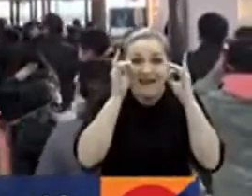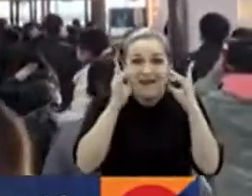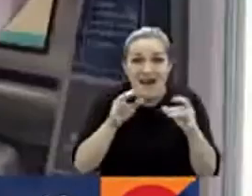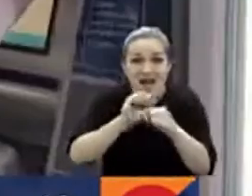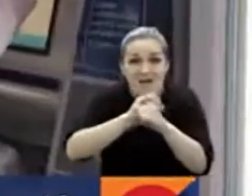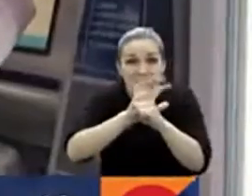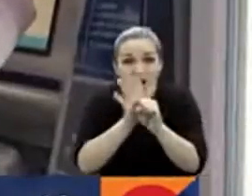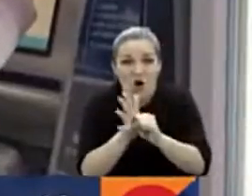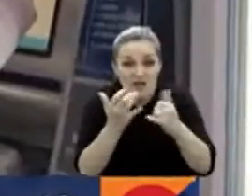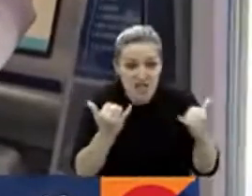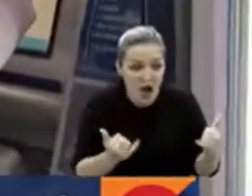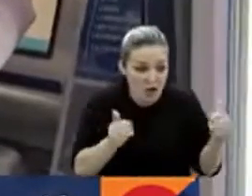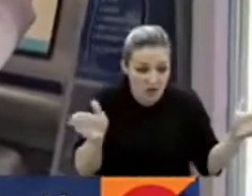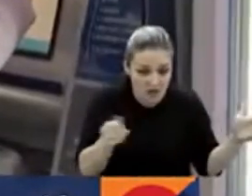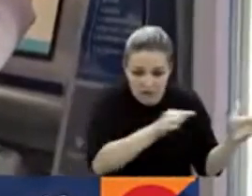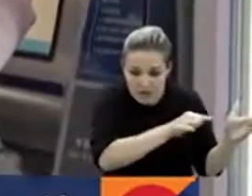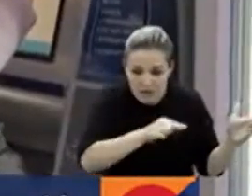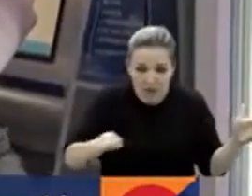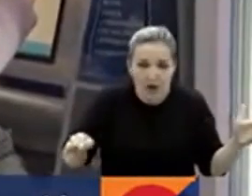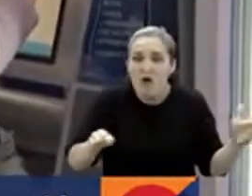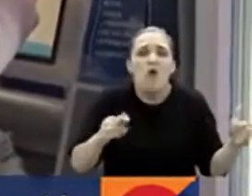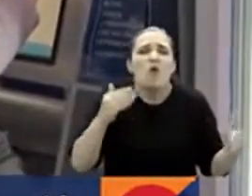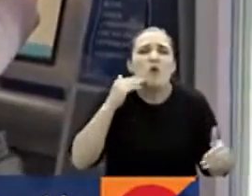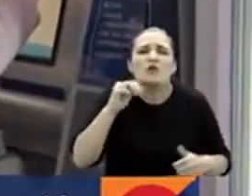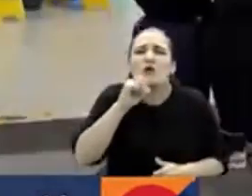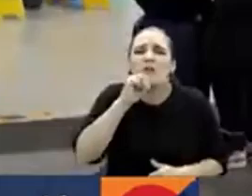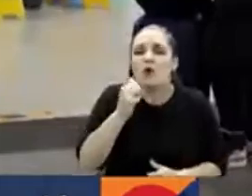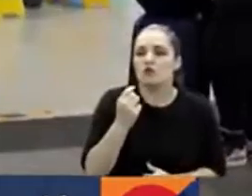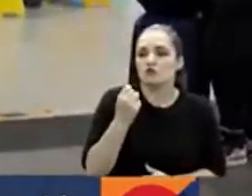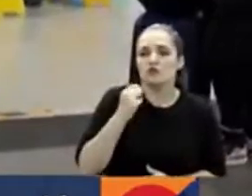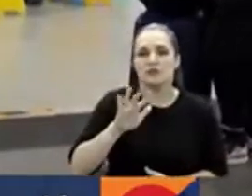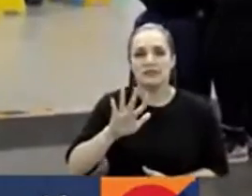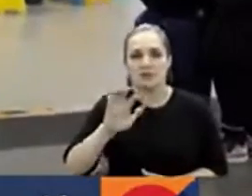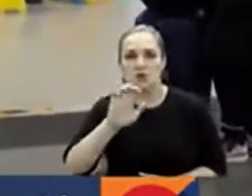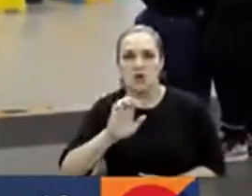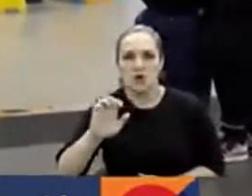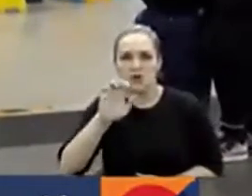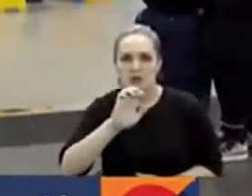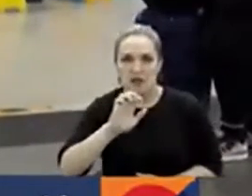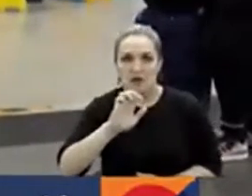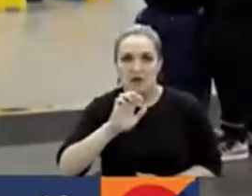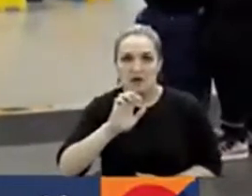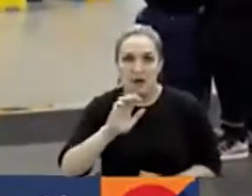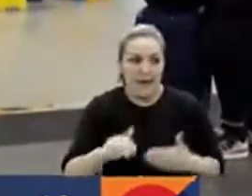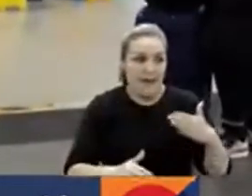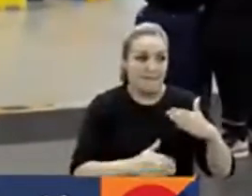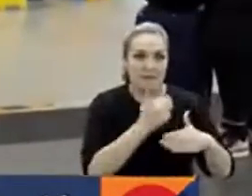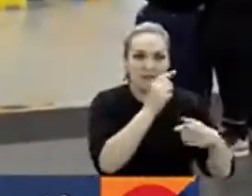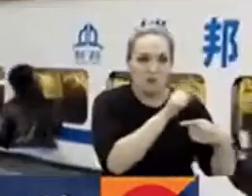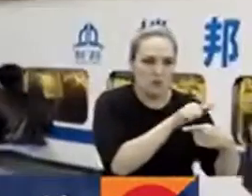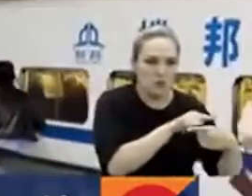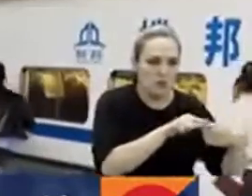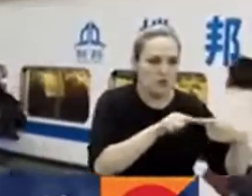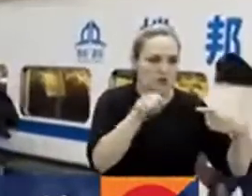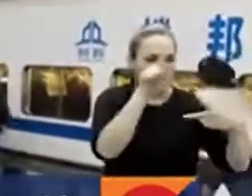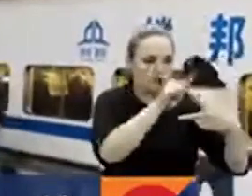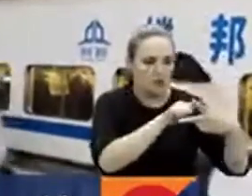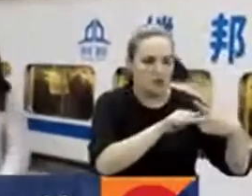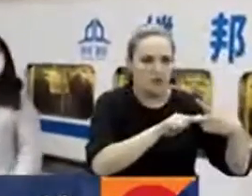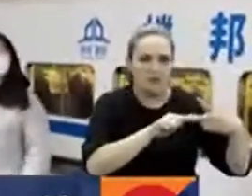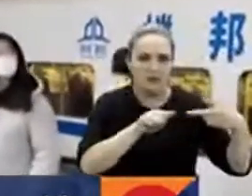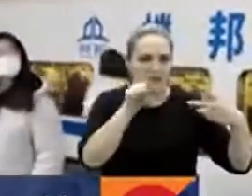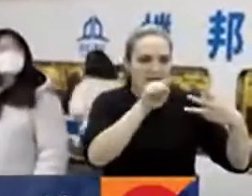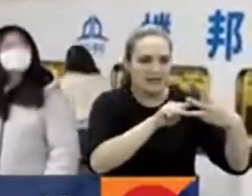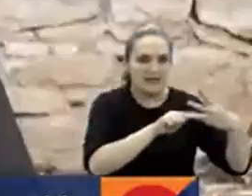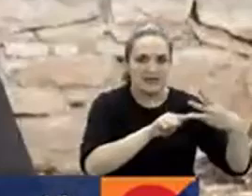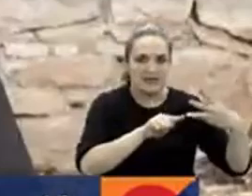en el actual brote alcanzaron su pico el pasado 5 de enero, unas 3 semanas después de que las autoridades relajaran la política